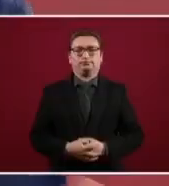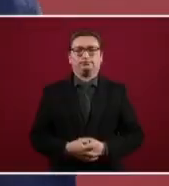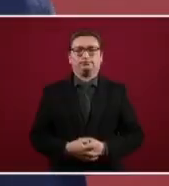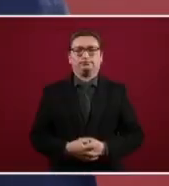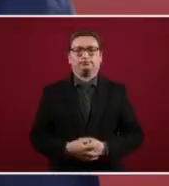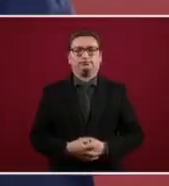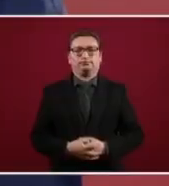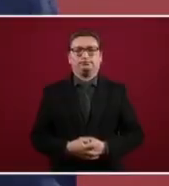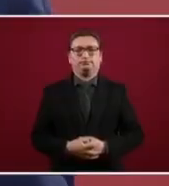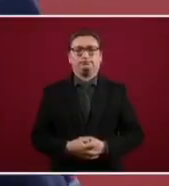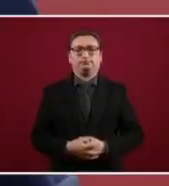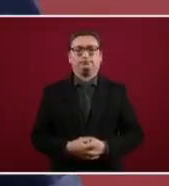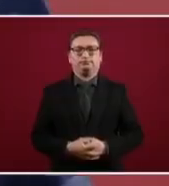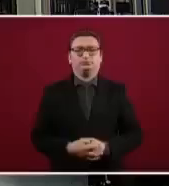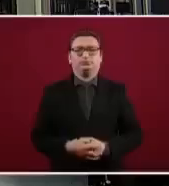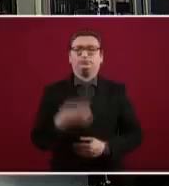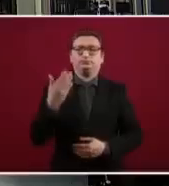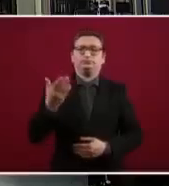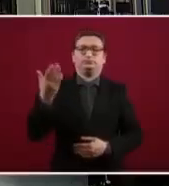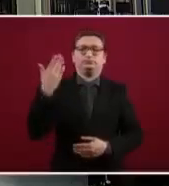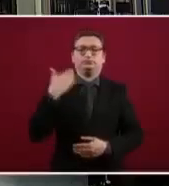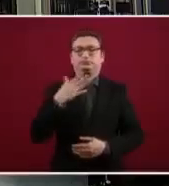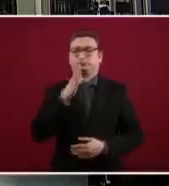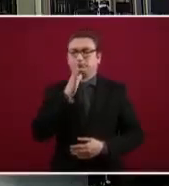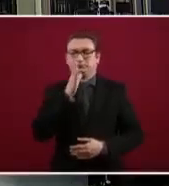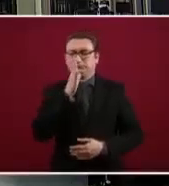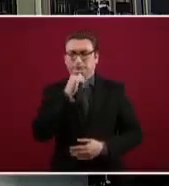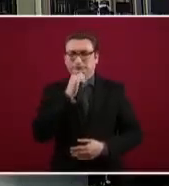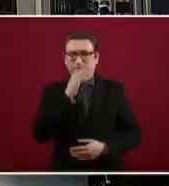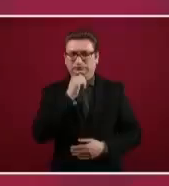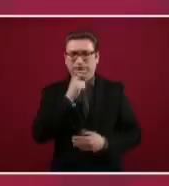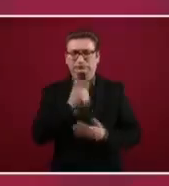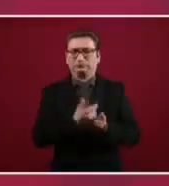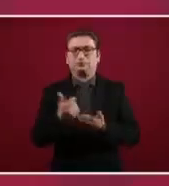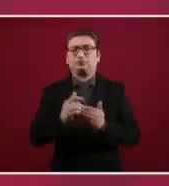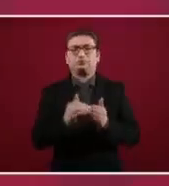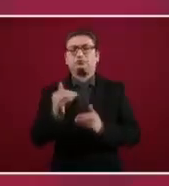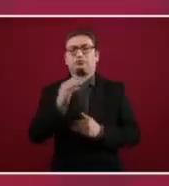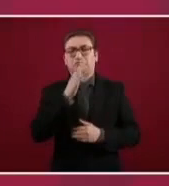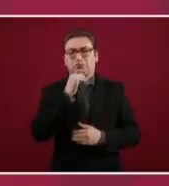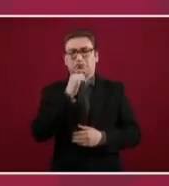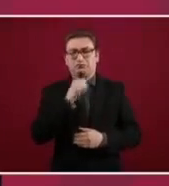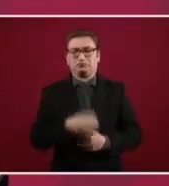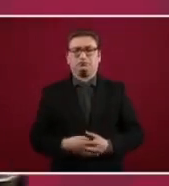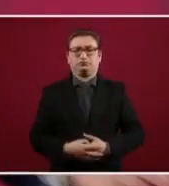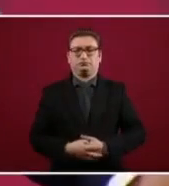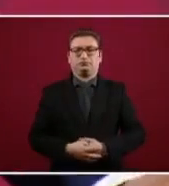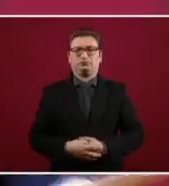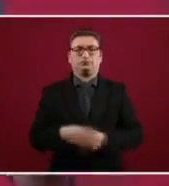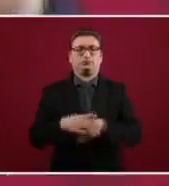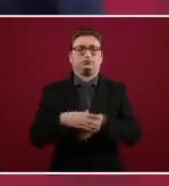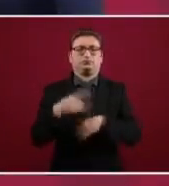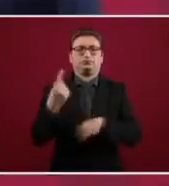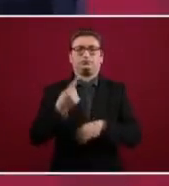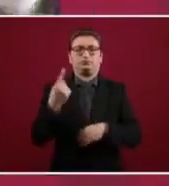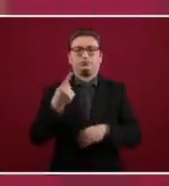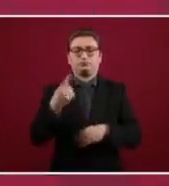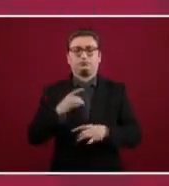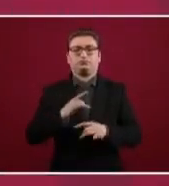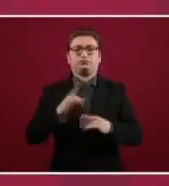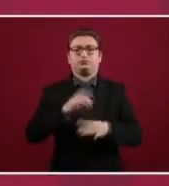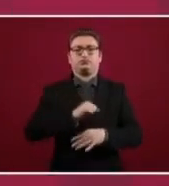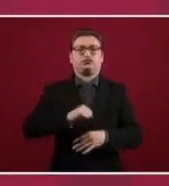y antes decía no podemos aumentar el salario porque se dispara la